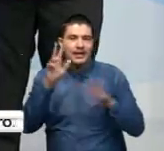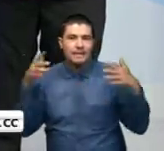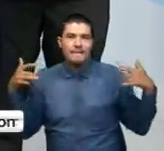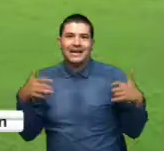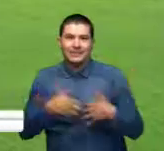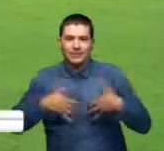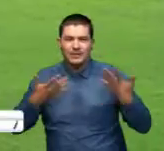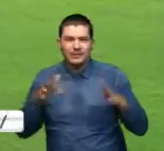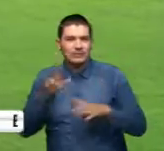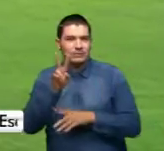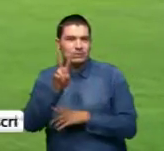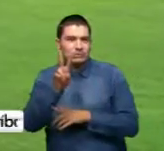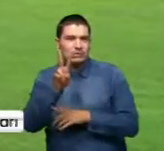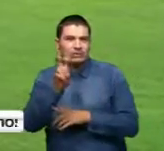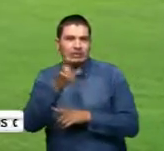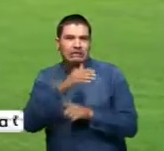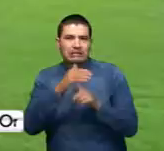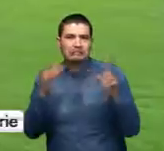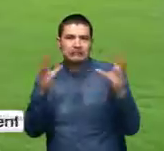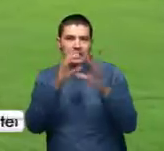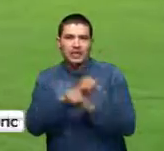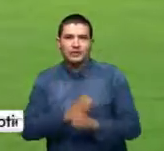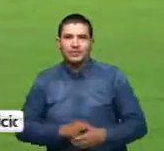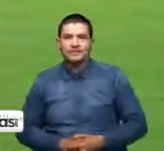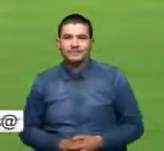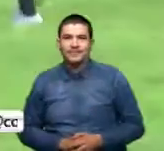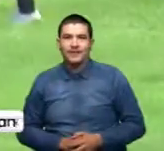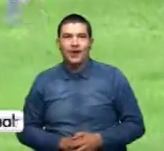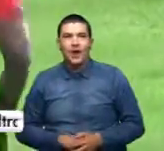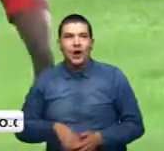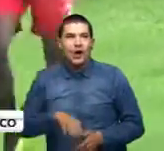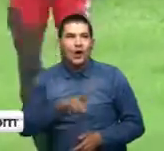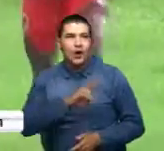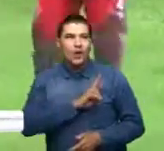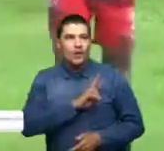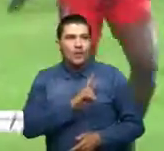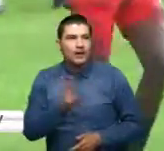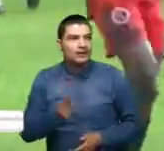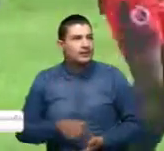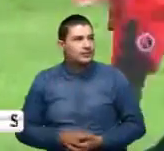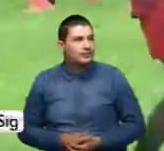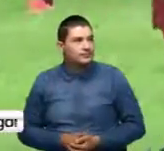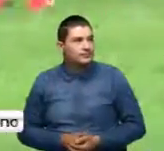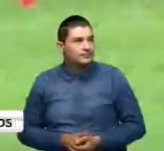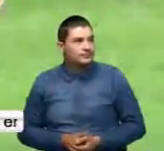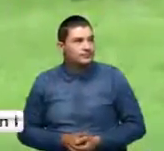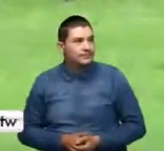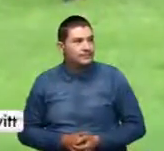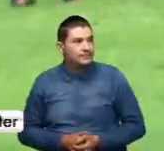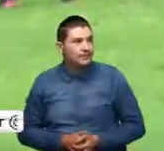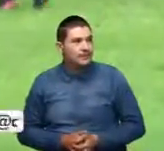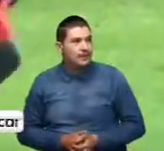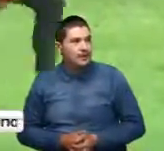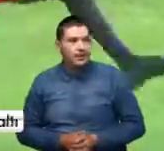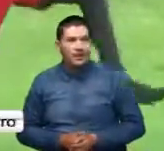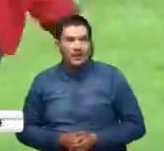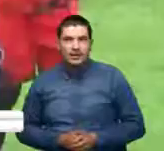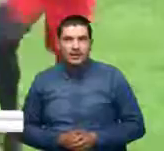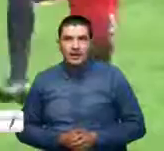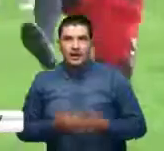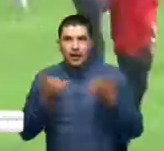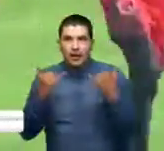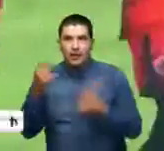noche motivados tras el gran inicio en la liga al onceno rojinegro espera mantener el invitó esta noche ante valledupar